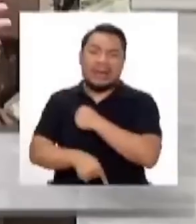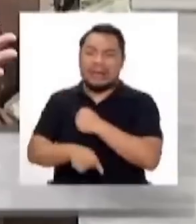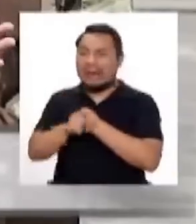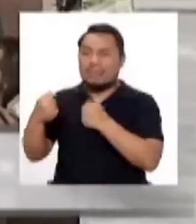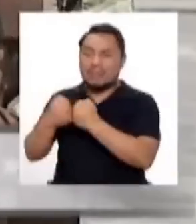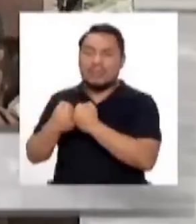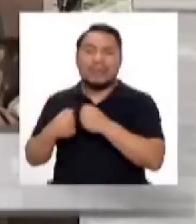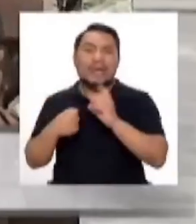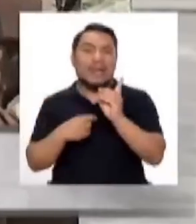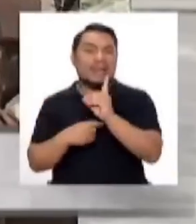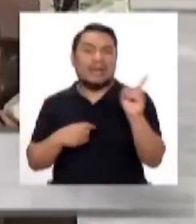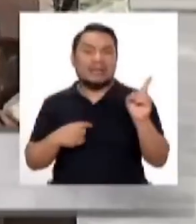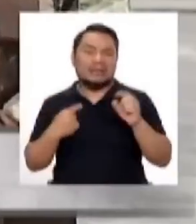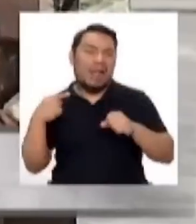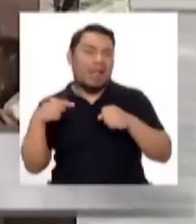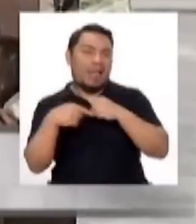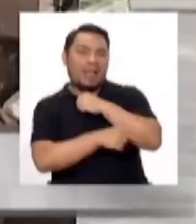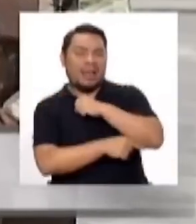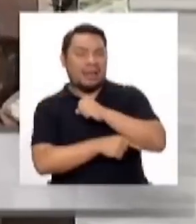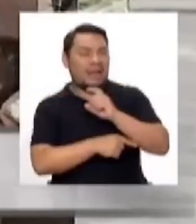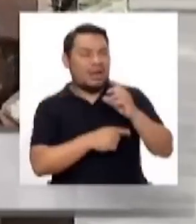extrema derecha y su lenguaje